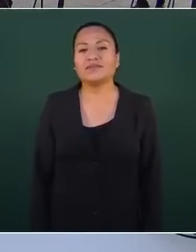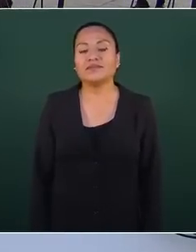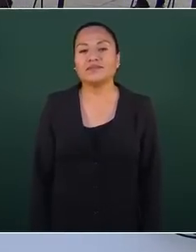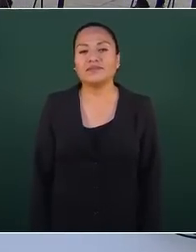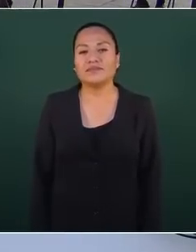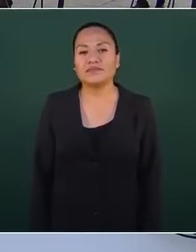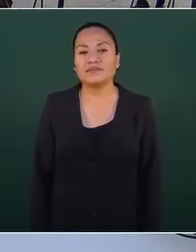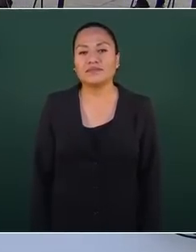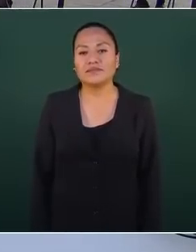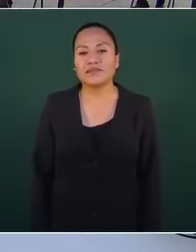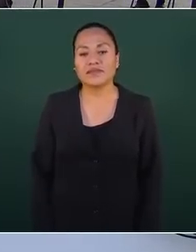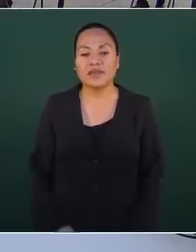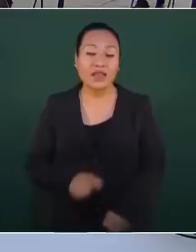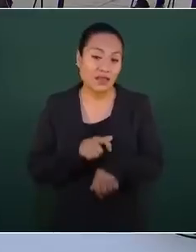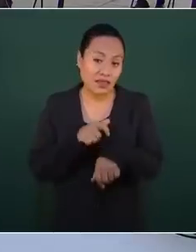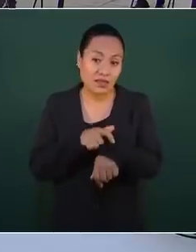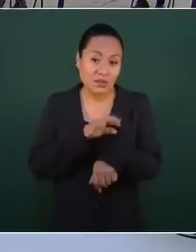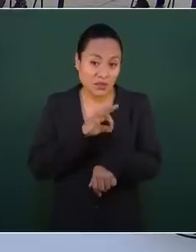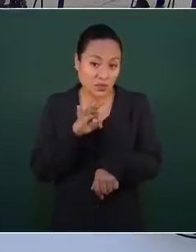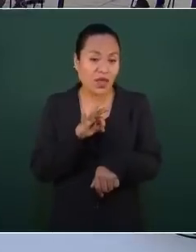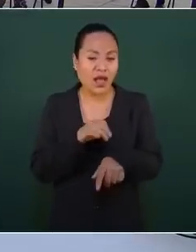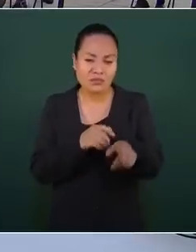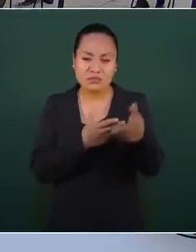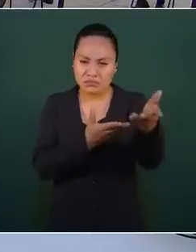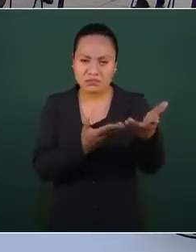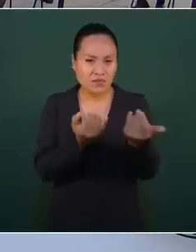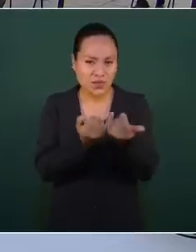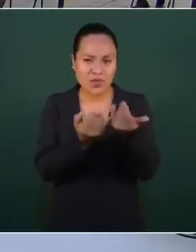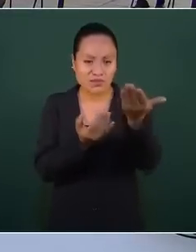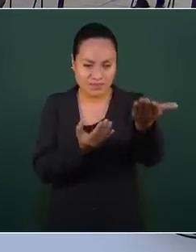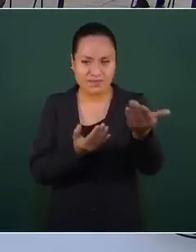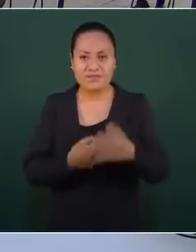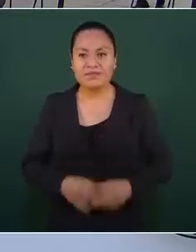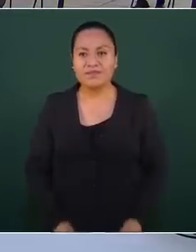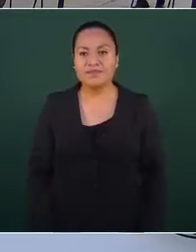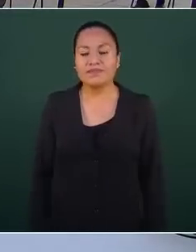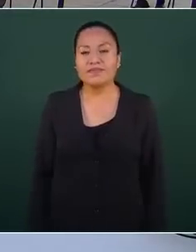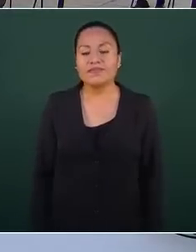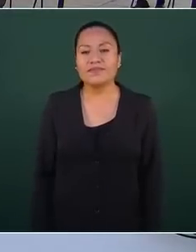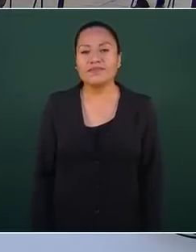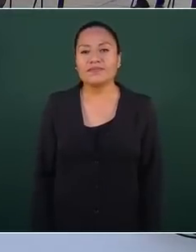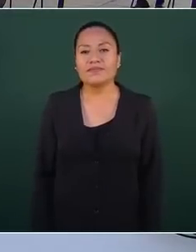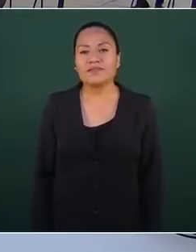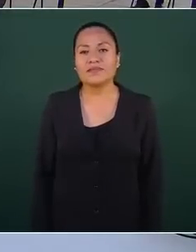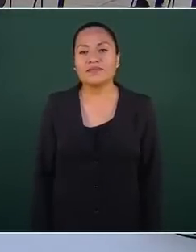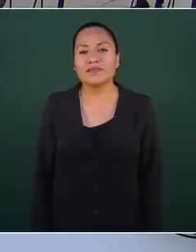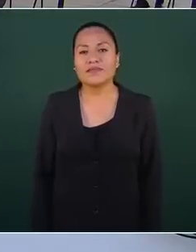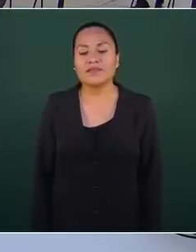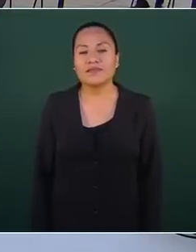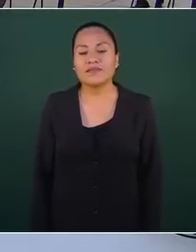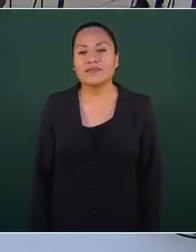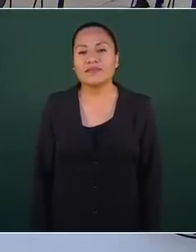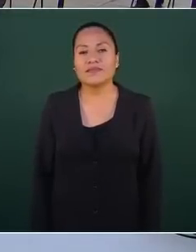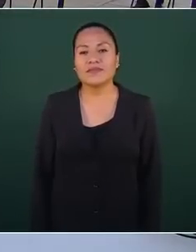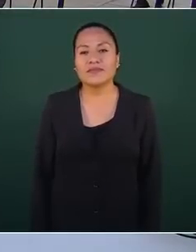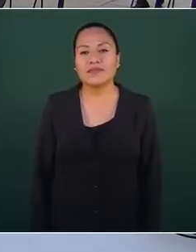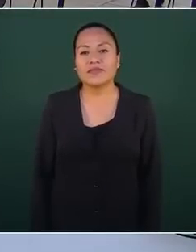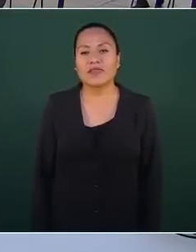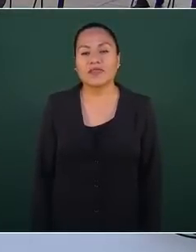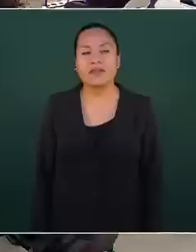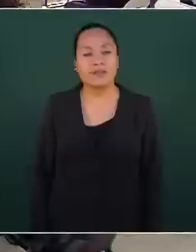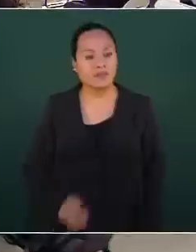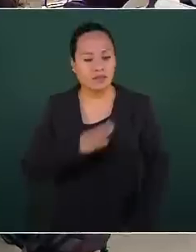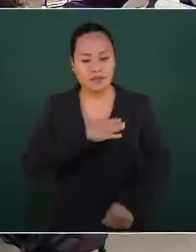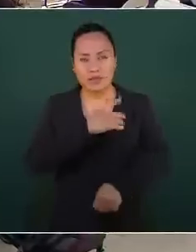Y tú también, si alcanzas, señorita. Si nos alcanza el tiempo. Porque vamos a… ¿Qué tal? Muy buenos